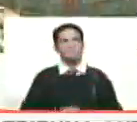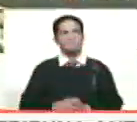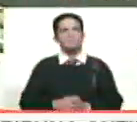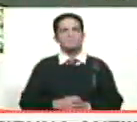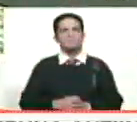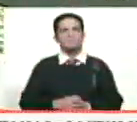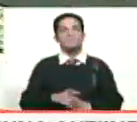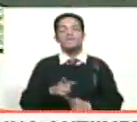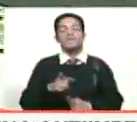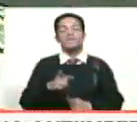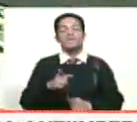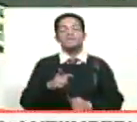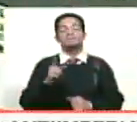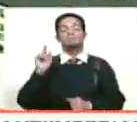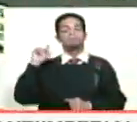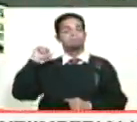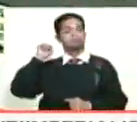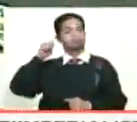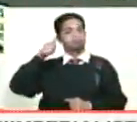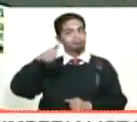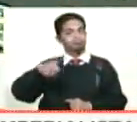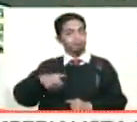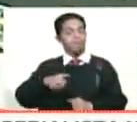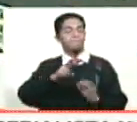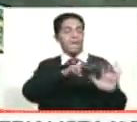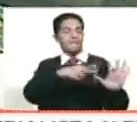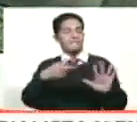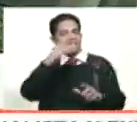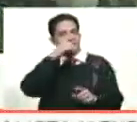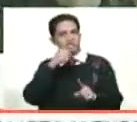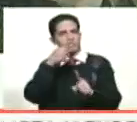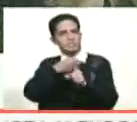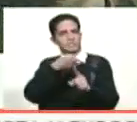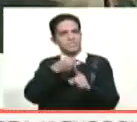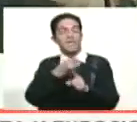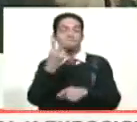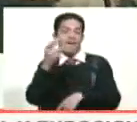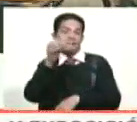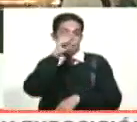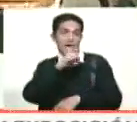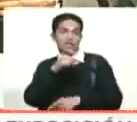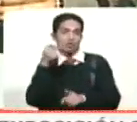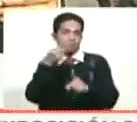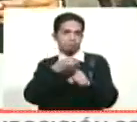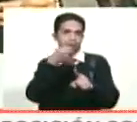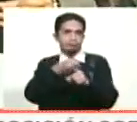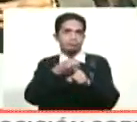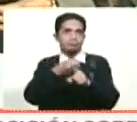permanente y en 20 años de batalla y victoria hemos obtenido